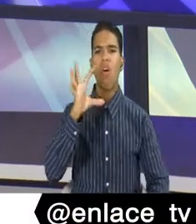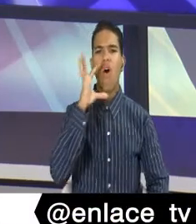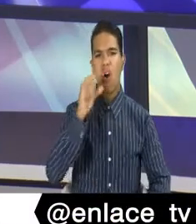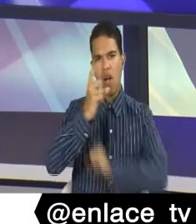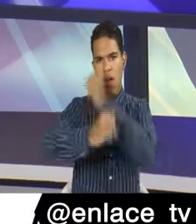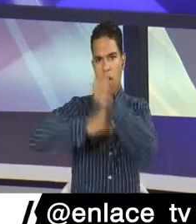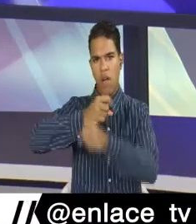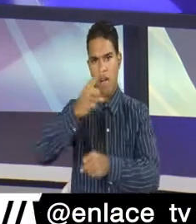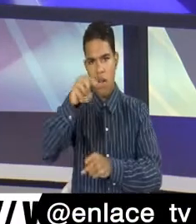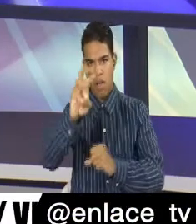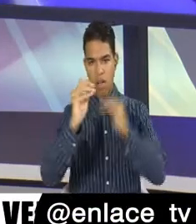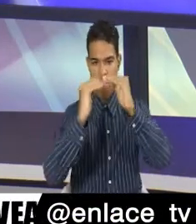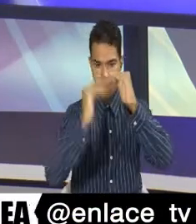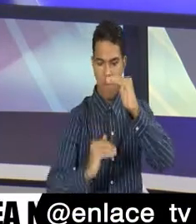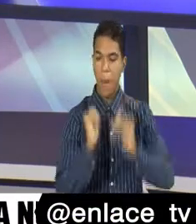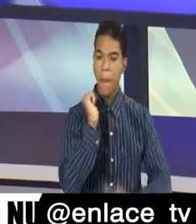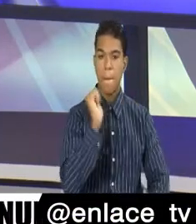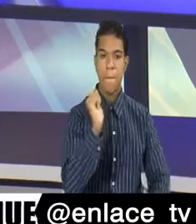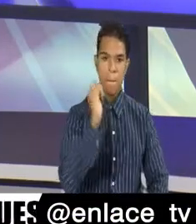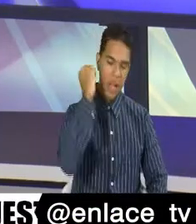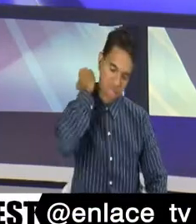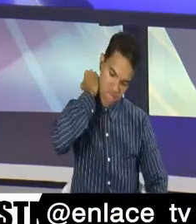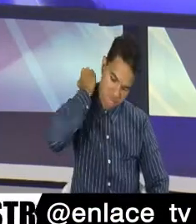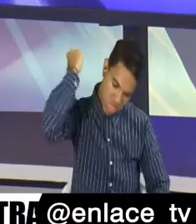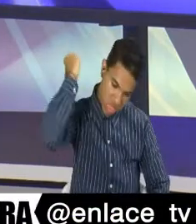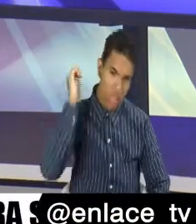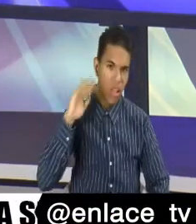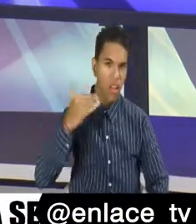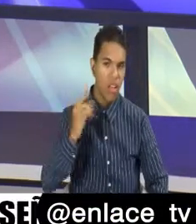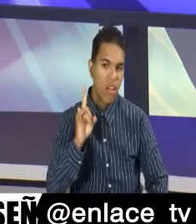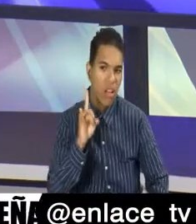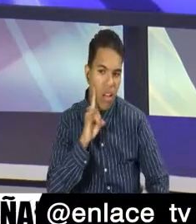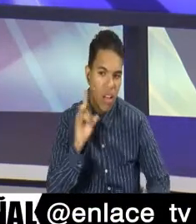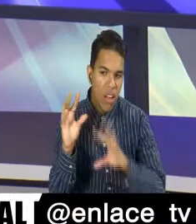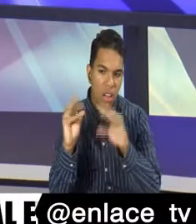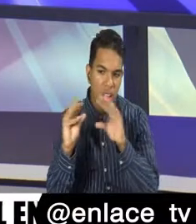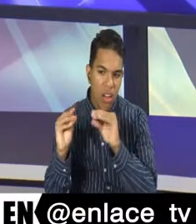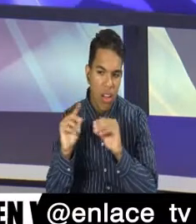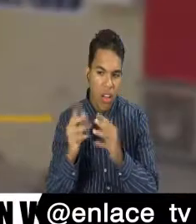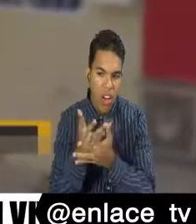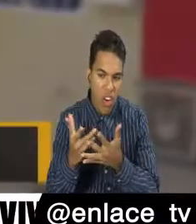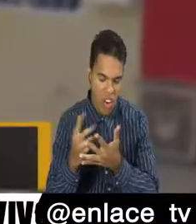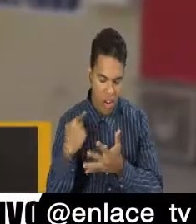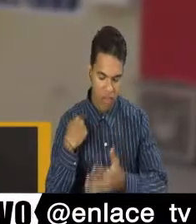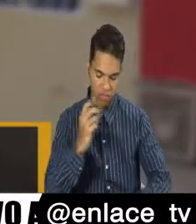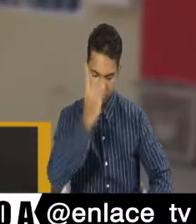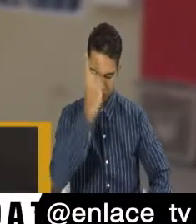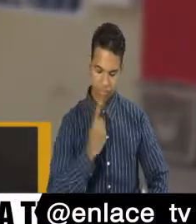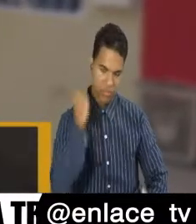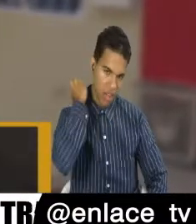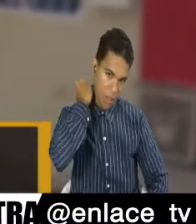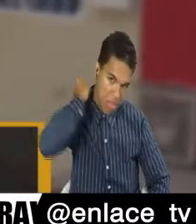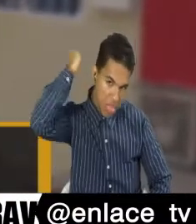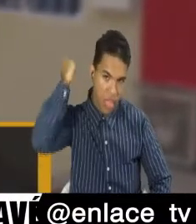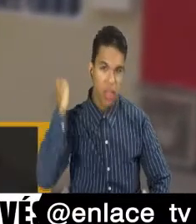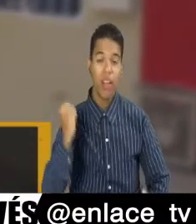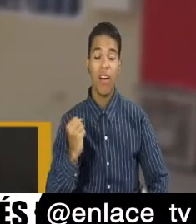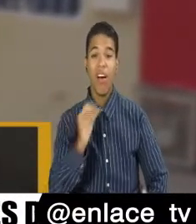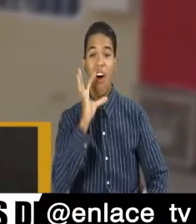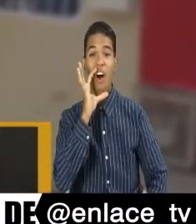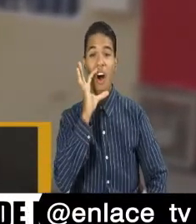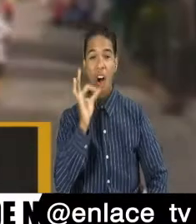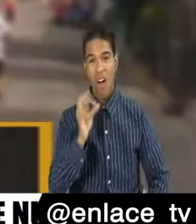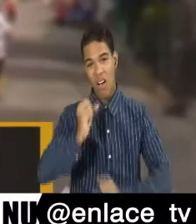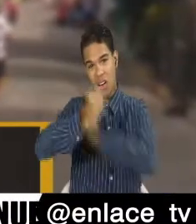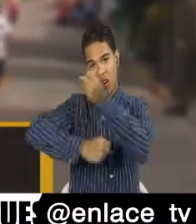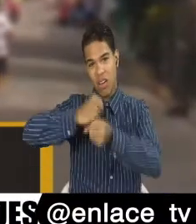la fatal decisión luego de escuchar una conversación de sus mayores. El menor de 13 años habría tomado la decisión de quitarse la